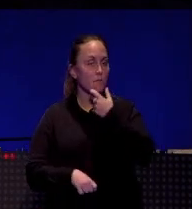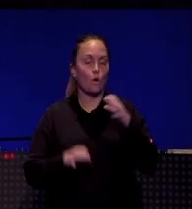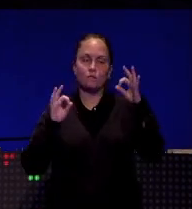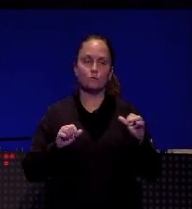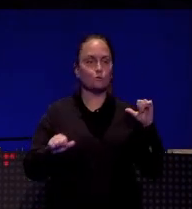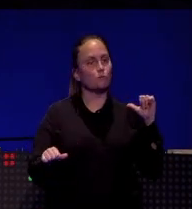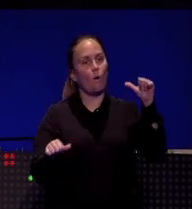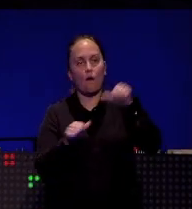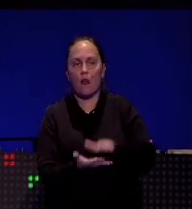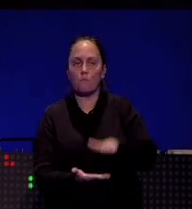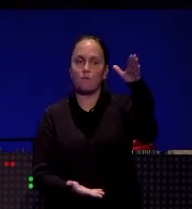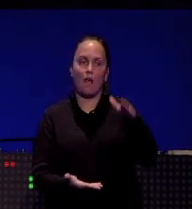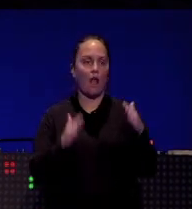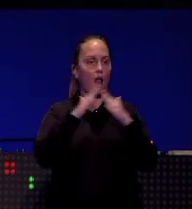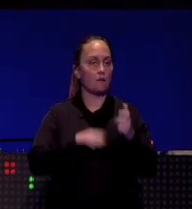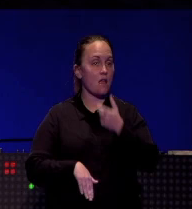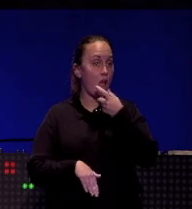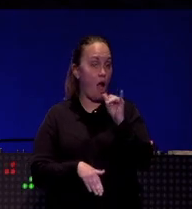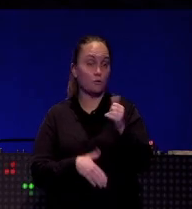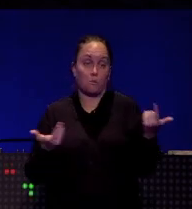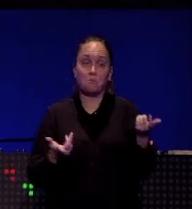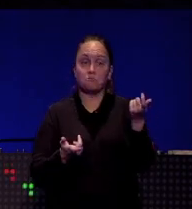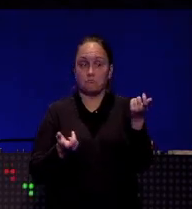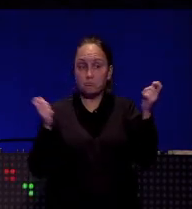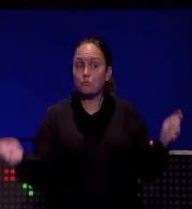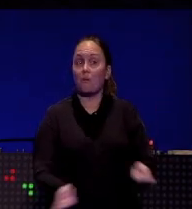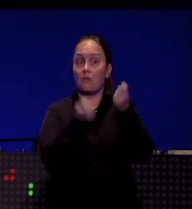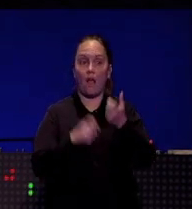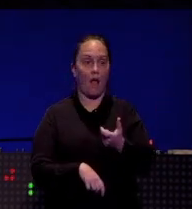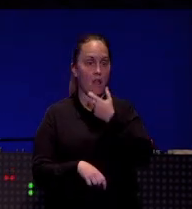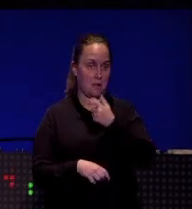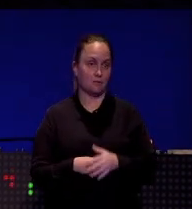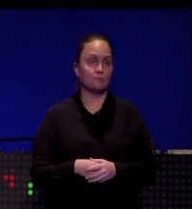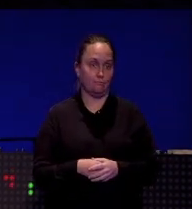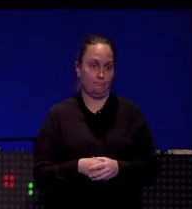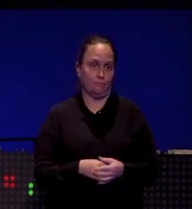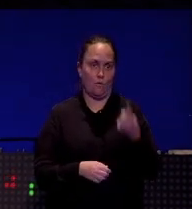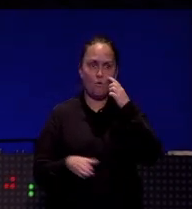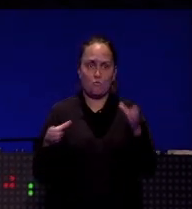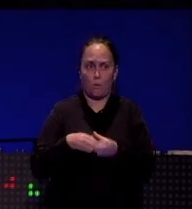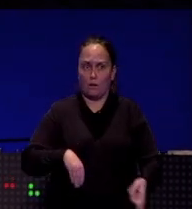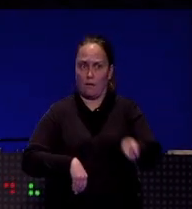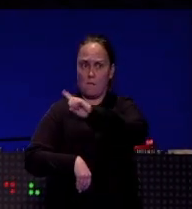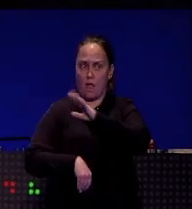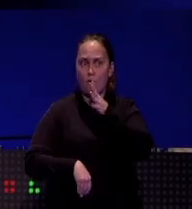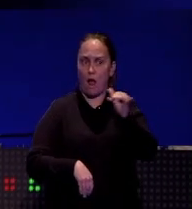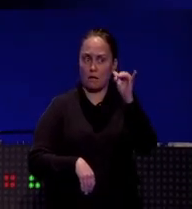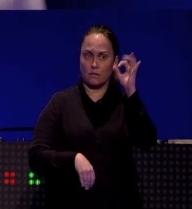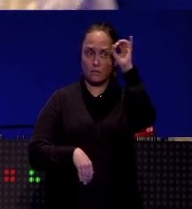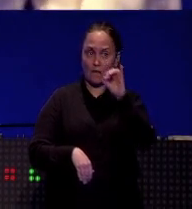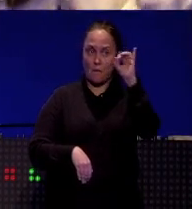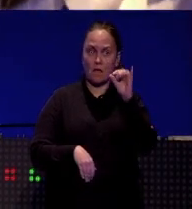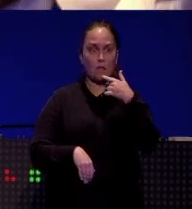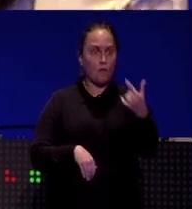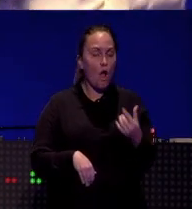he tenido galletas en mi casa y publicite galleta y bueno ahí están en los grupos extremistas que ahora mismo están en instagram que eres o